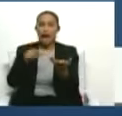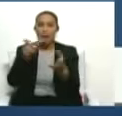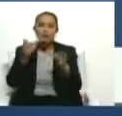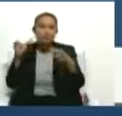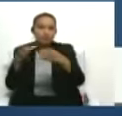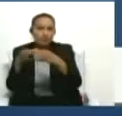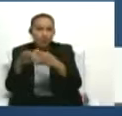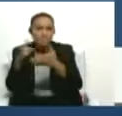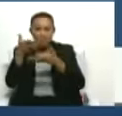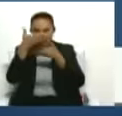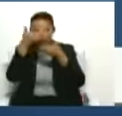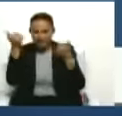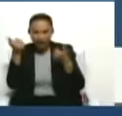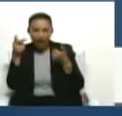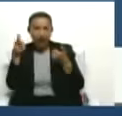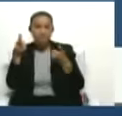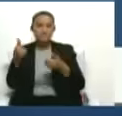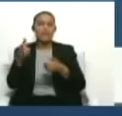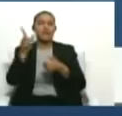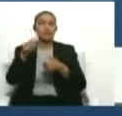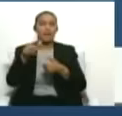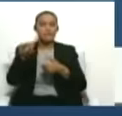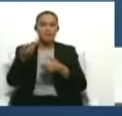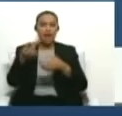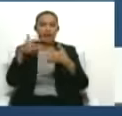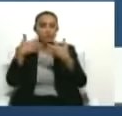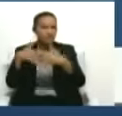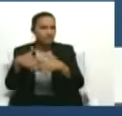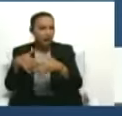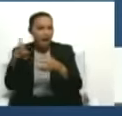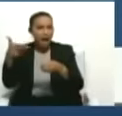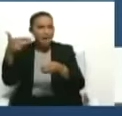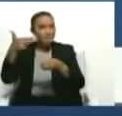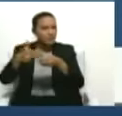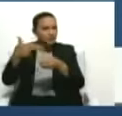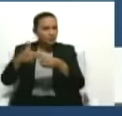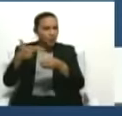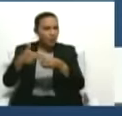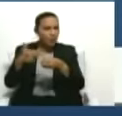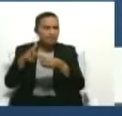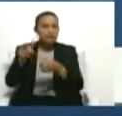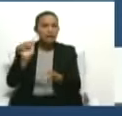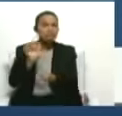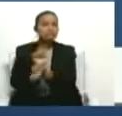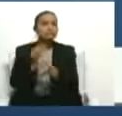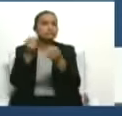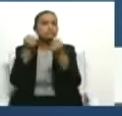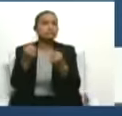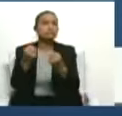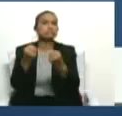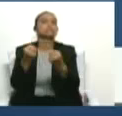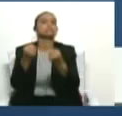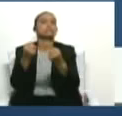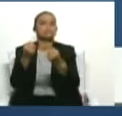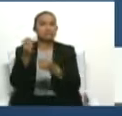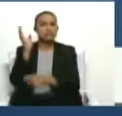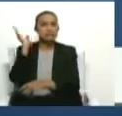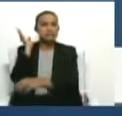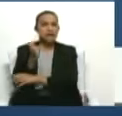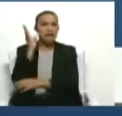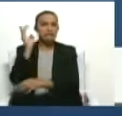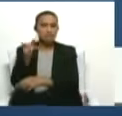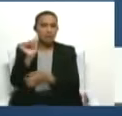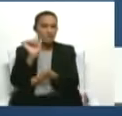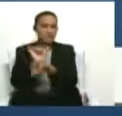corrupción petrolera, donde hemos judicializado 298 personas, 75 han sido condenadas. En lo